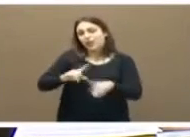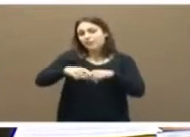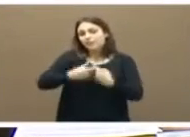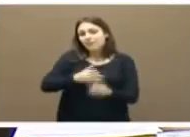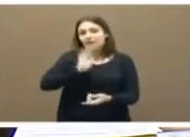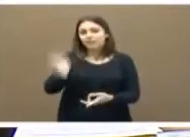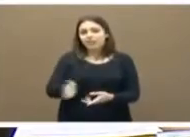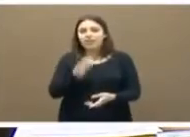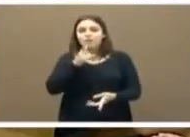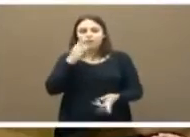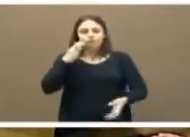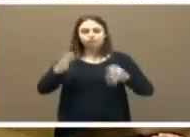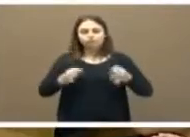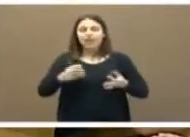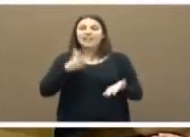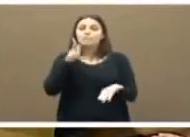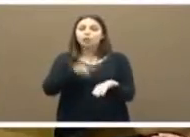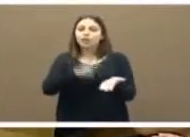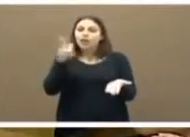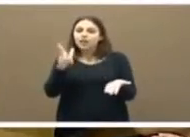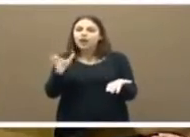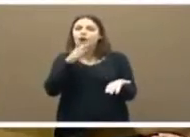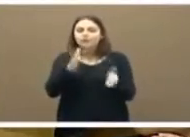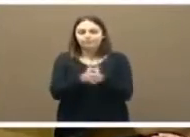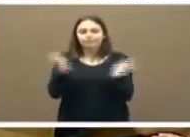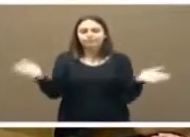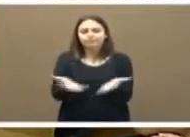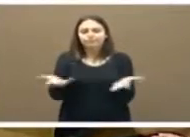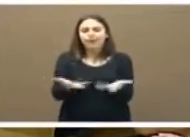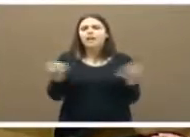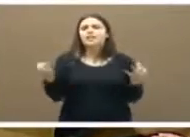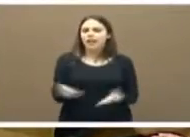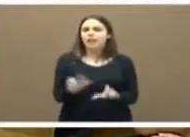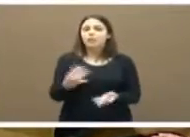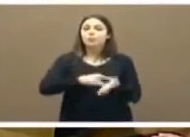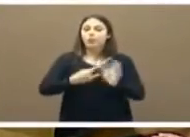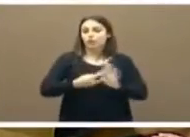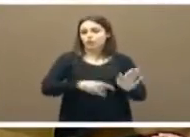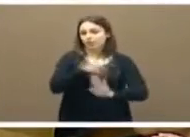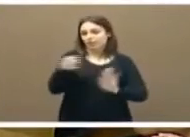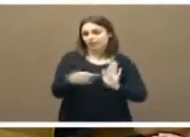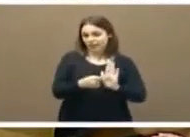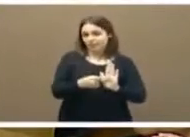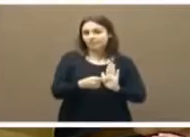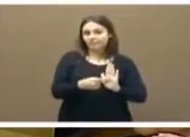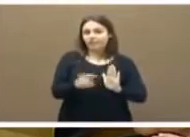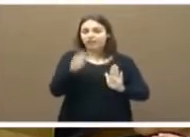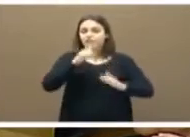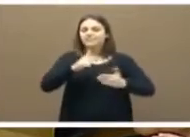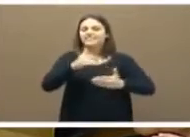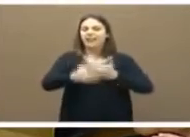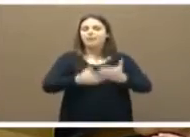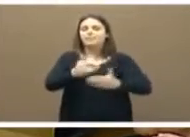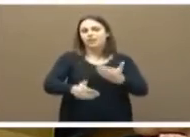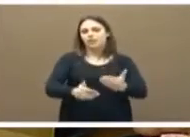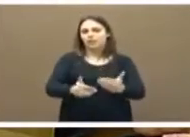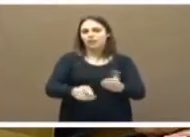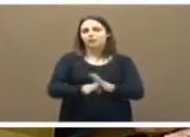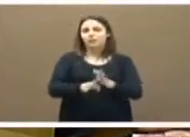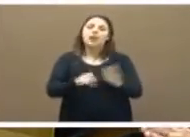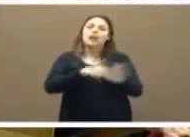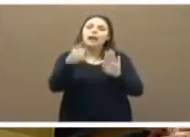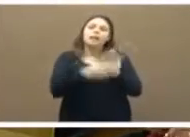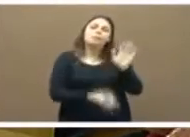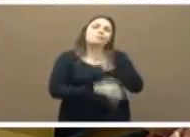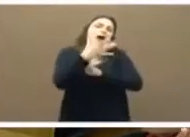por ejecuciones hipotecarias, se ha impulsado y tramitado un proyecto de ley que sigue un trámite. No cree usted que las leyes se hacen de la